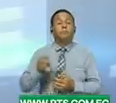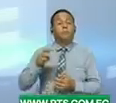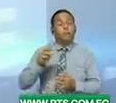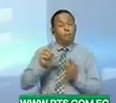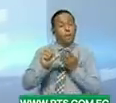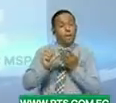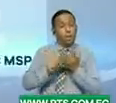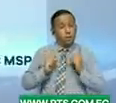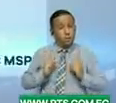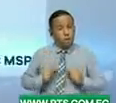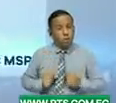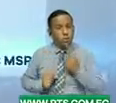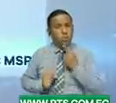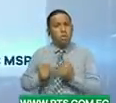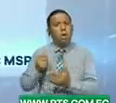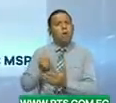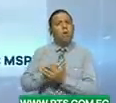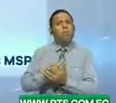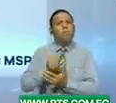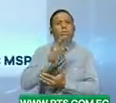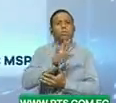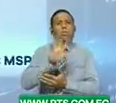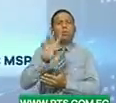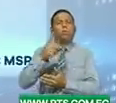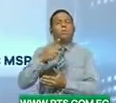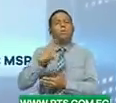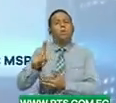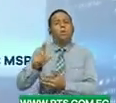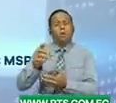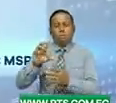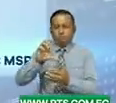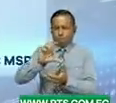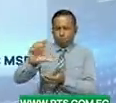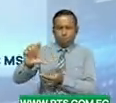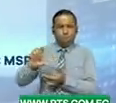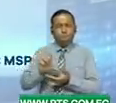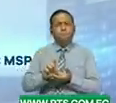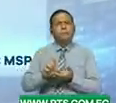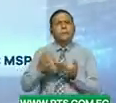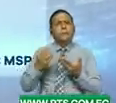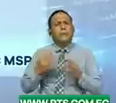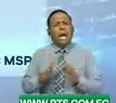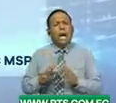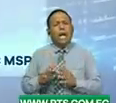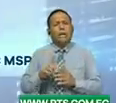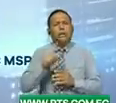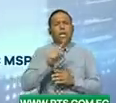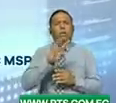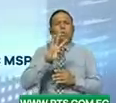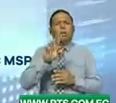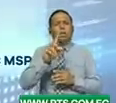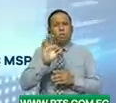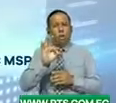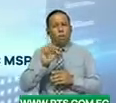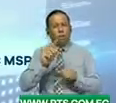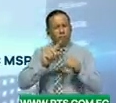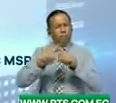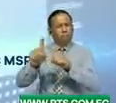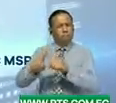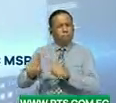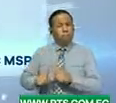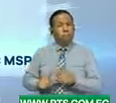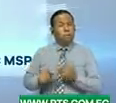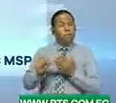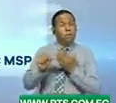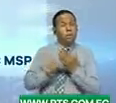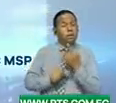adquirió 54 millones de dosis de 149 ítems. Según la ministra, lograron un 80%